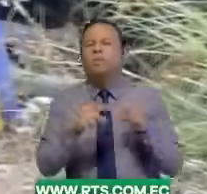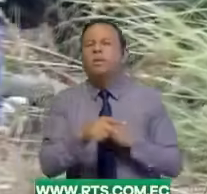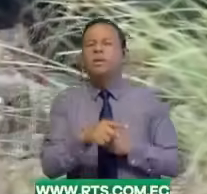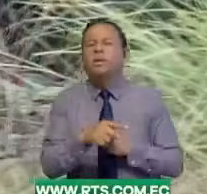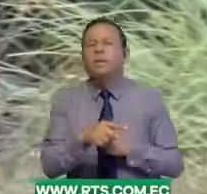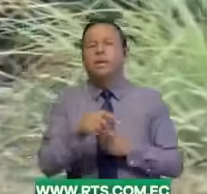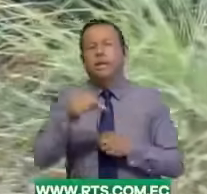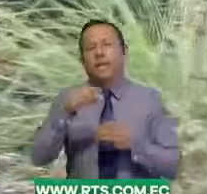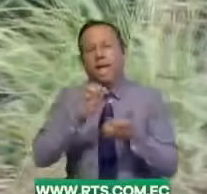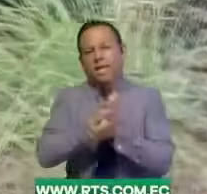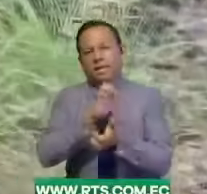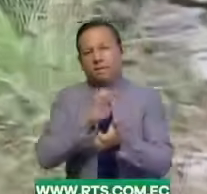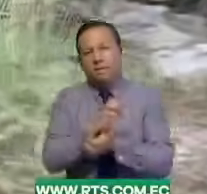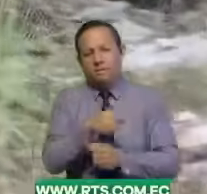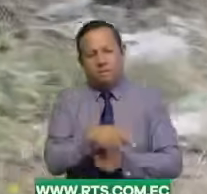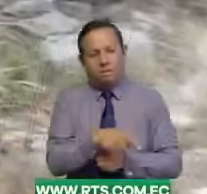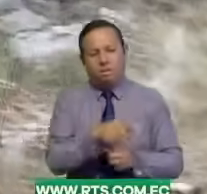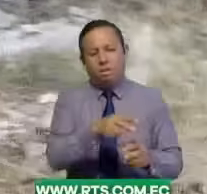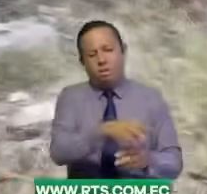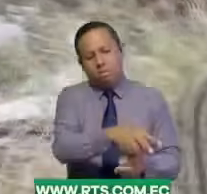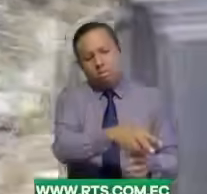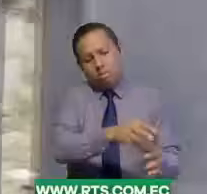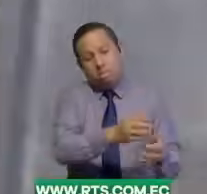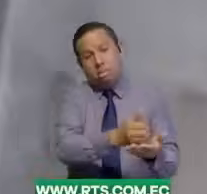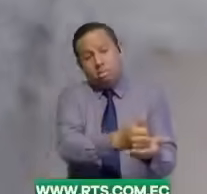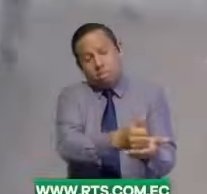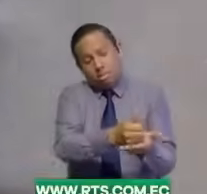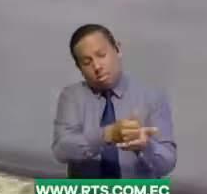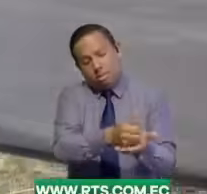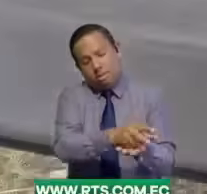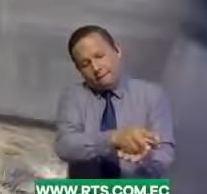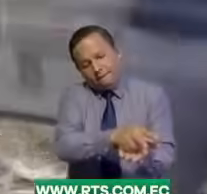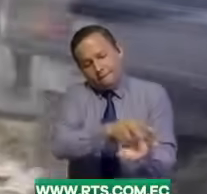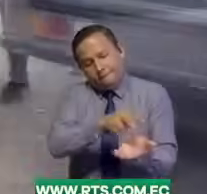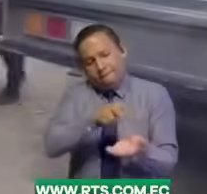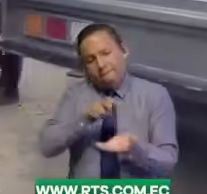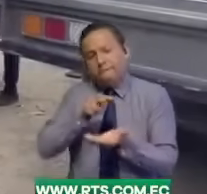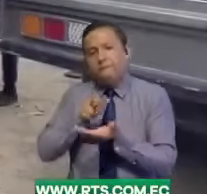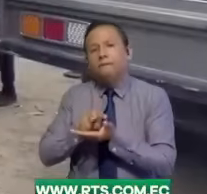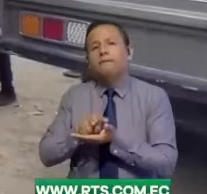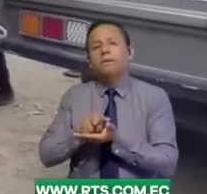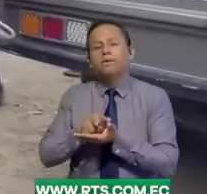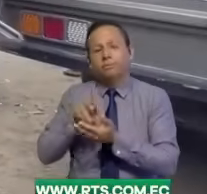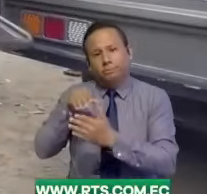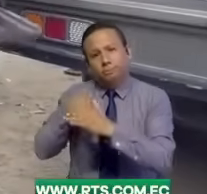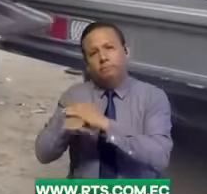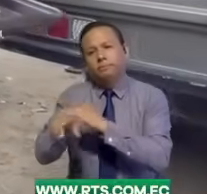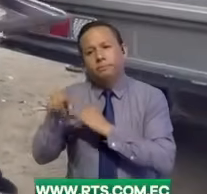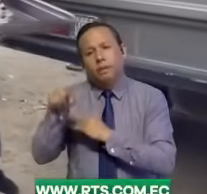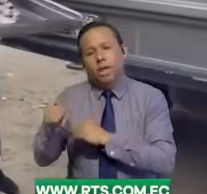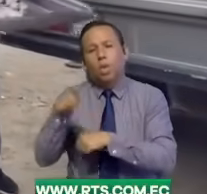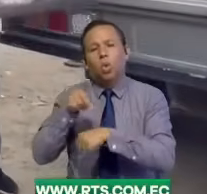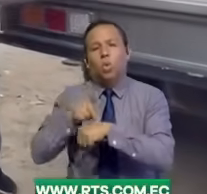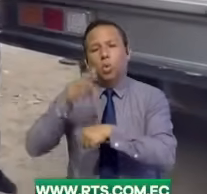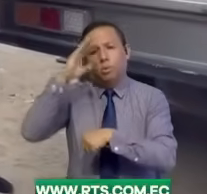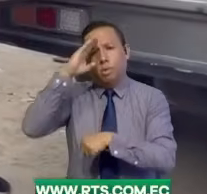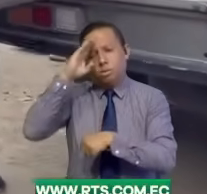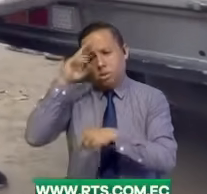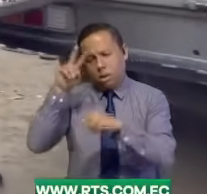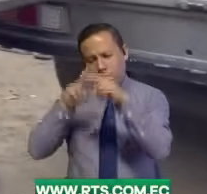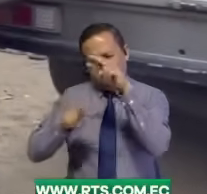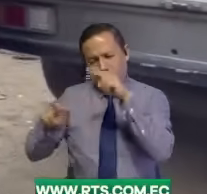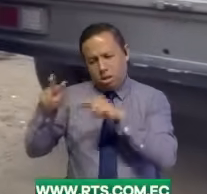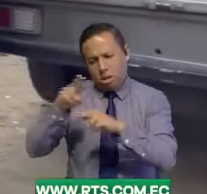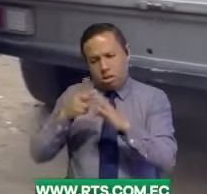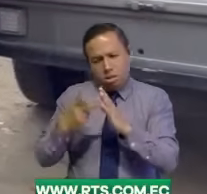apodo Queso, fue sacado del manglar para trasladarlo hasta el Instituto de Ciencias Forenses, donde la autopsia revelará las verdaderas causas